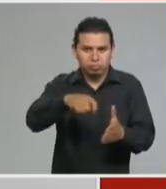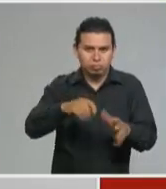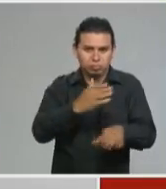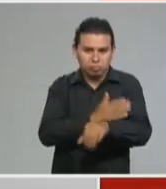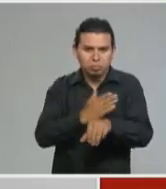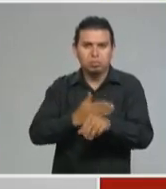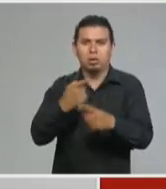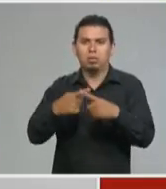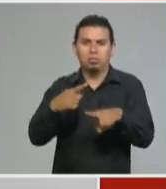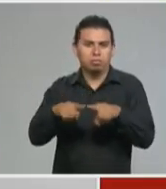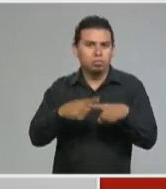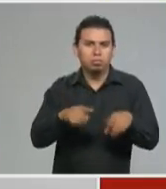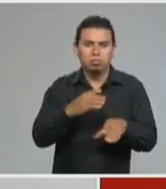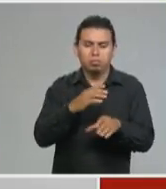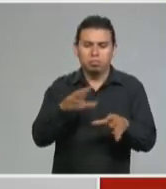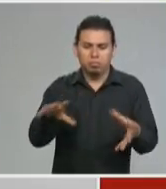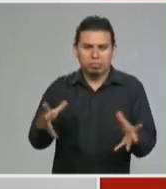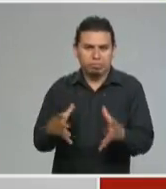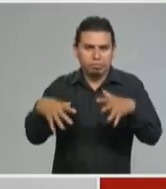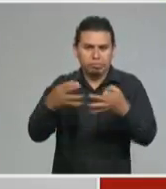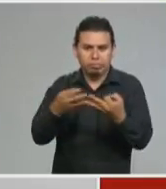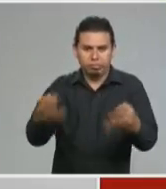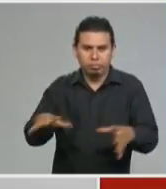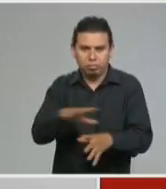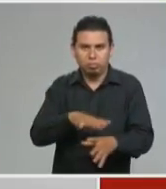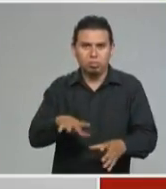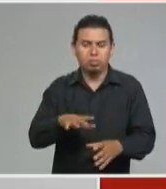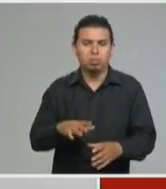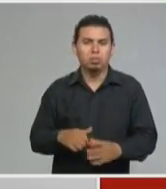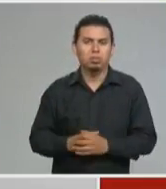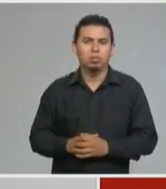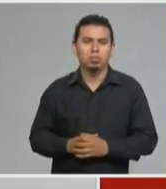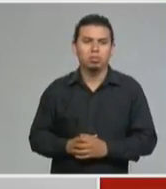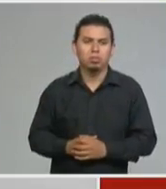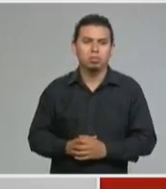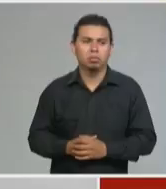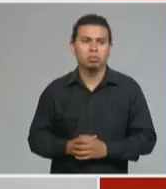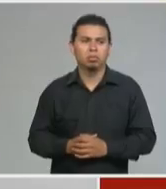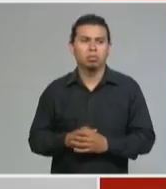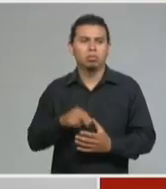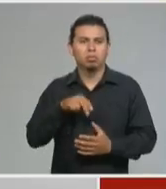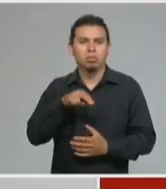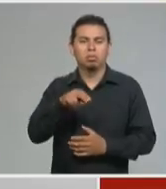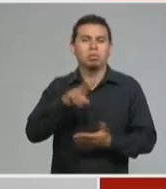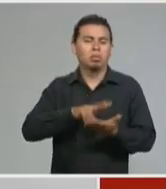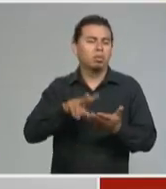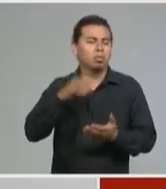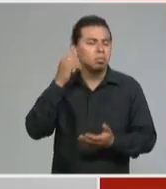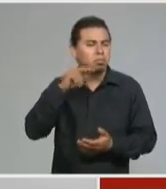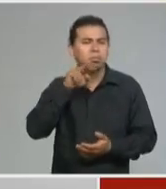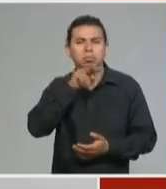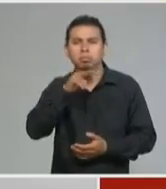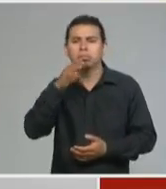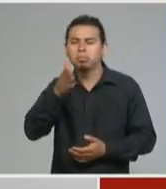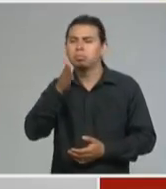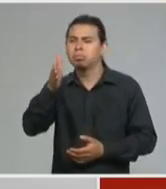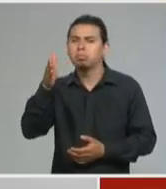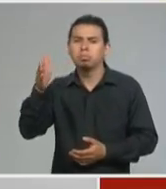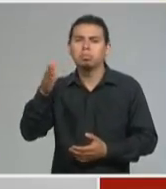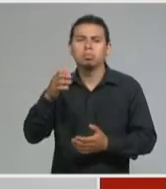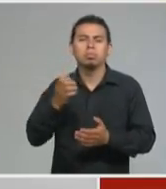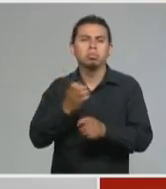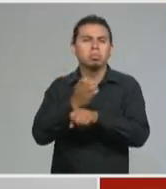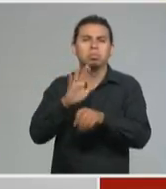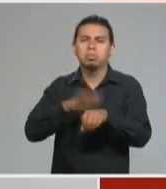modernos? Al finalizar el siglo, Francisco Solano también caminó por la verde Antequera, capital de uno de los estados más pobres